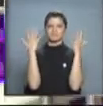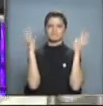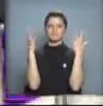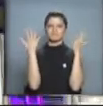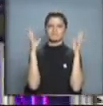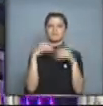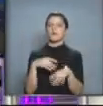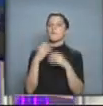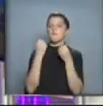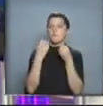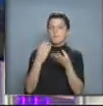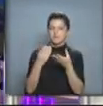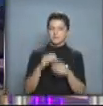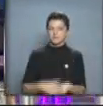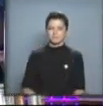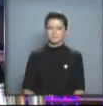Ok, bueno.